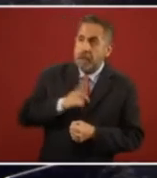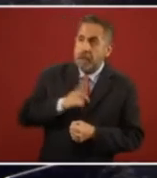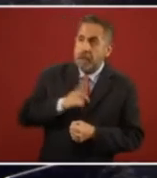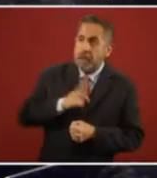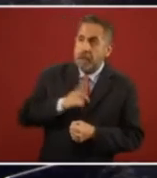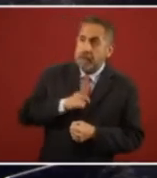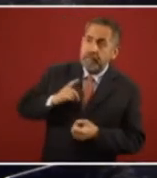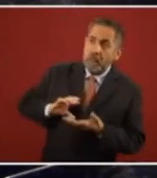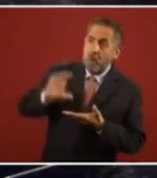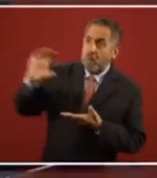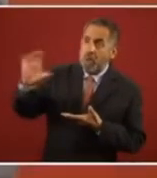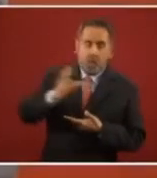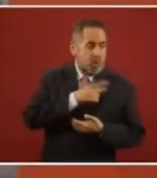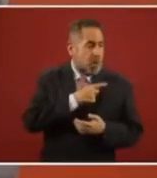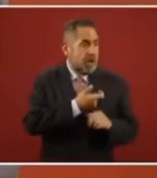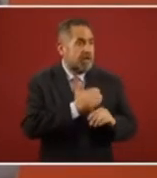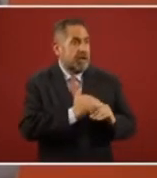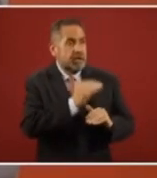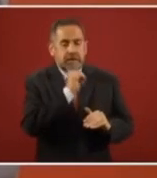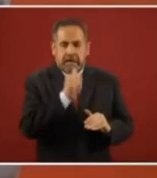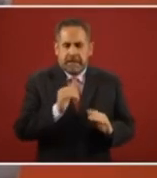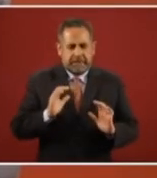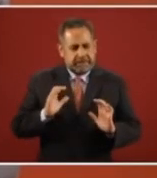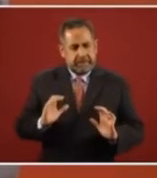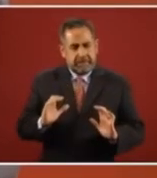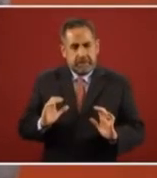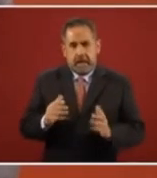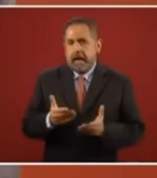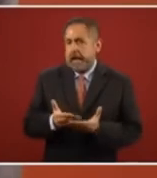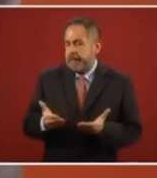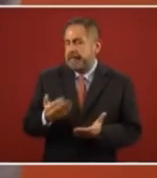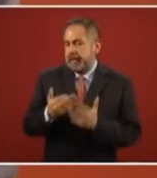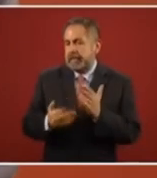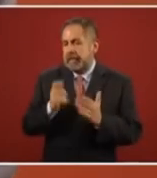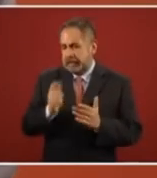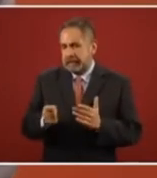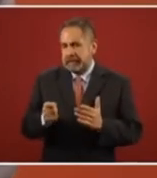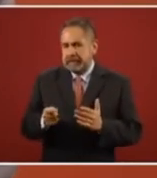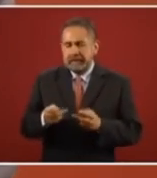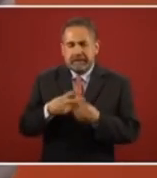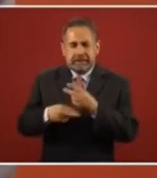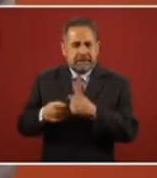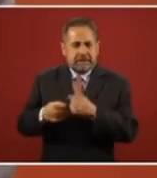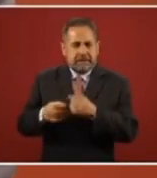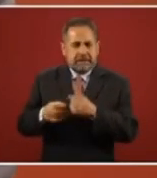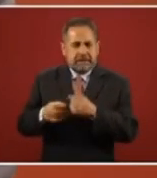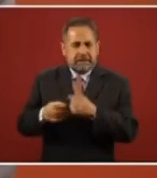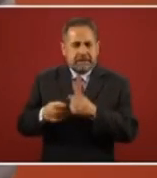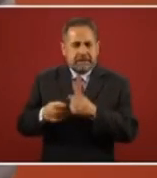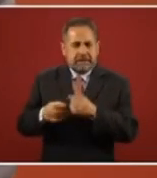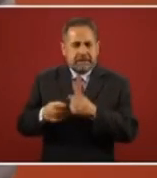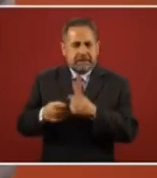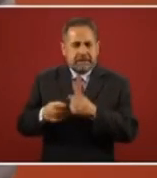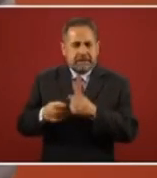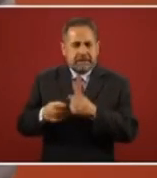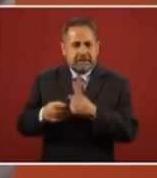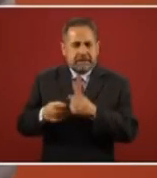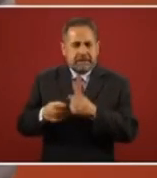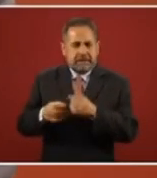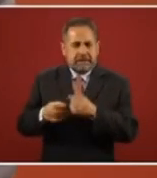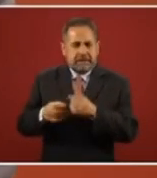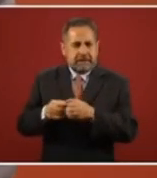inflexión para lo que nos falta de crecimiento en agua win it